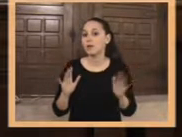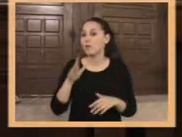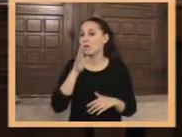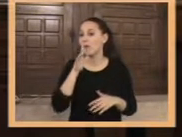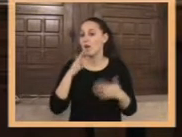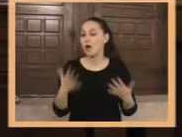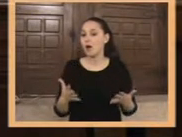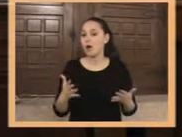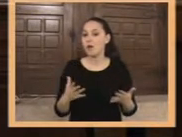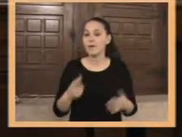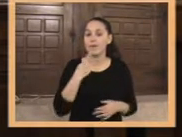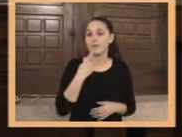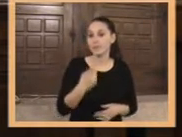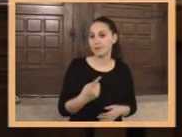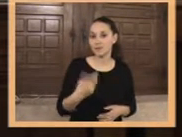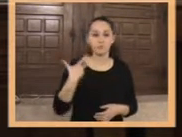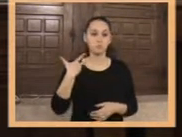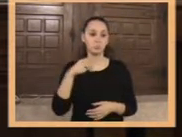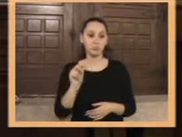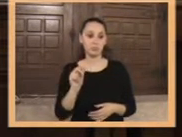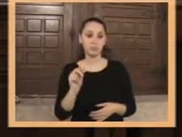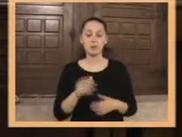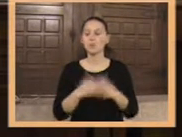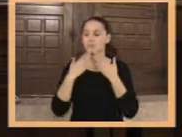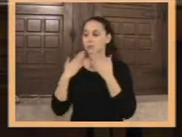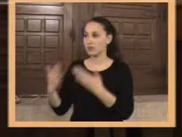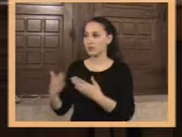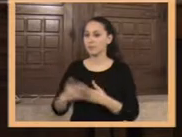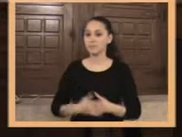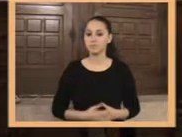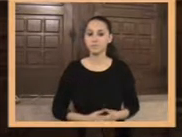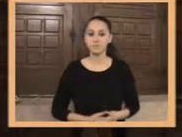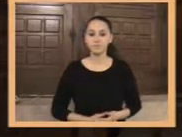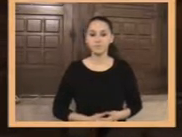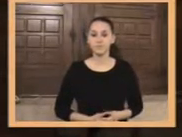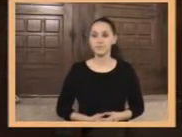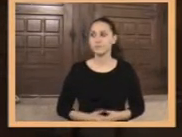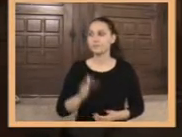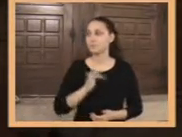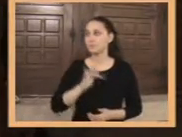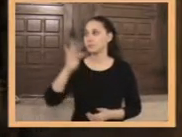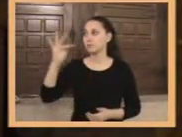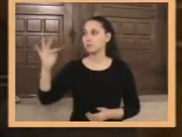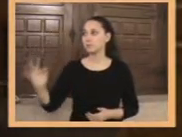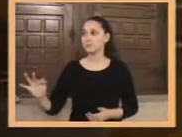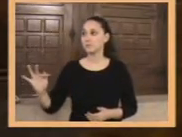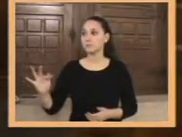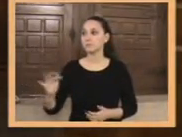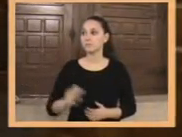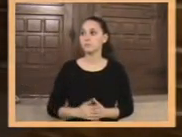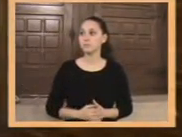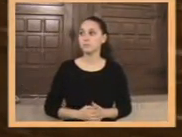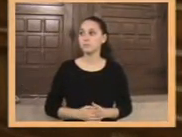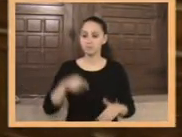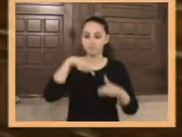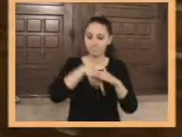insisto en que se adhieran. Muchas gracias. Gracias, señor Rodríguez. Tienen ustedes la oportunidad ahora de entrar en el fondo de